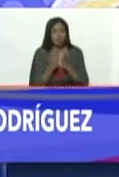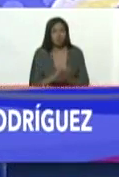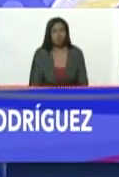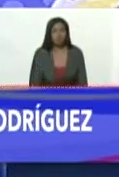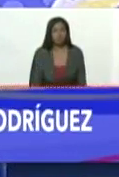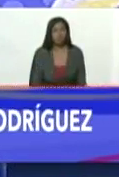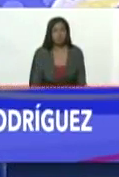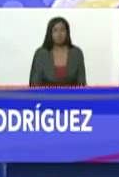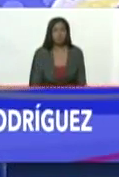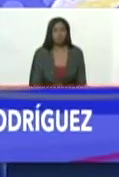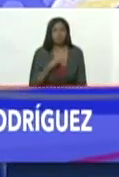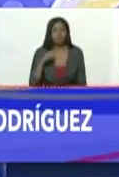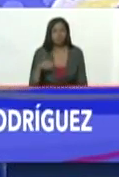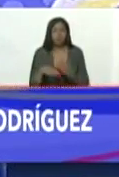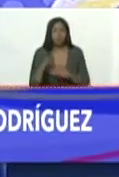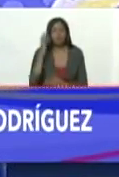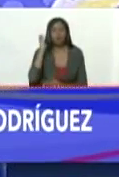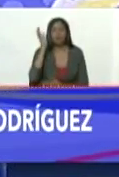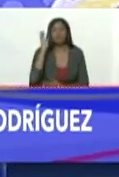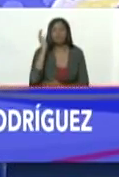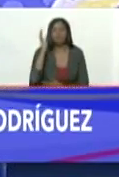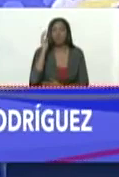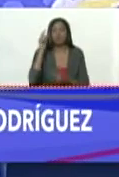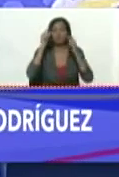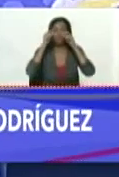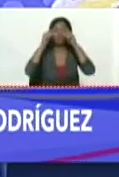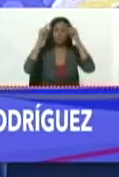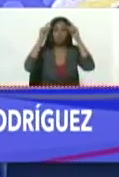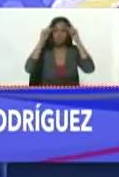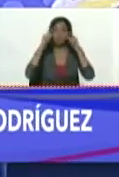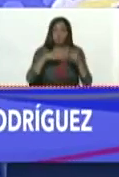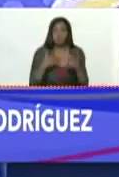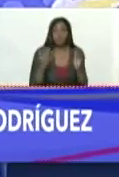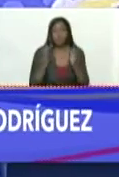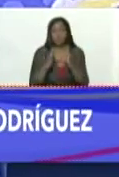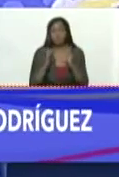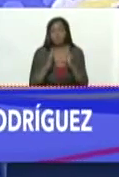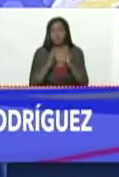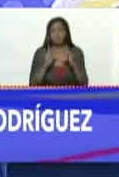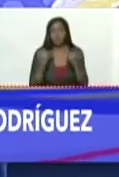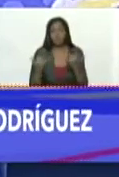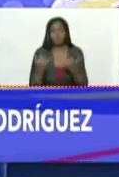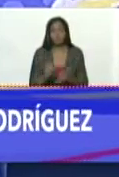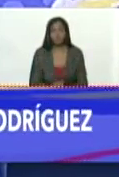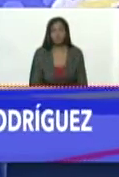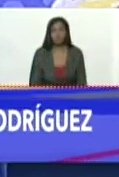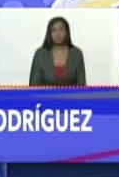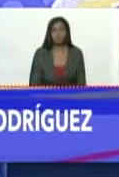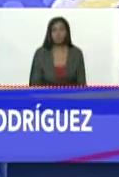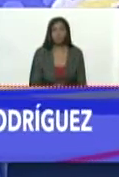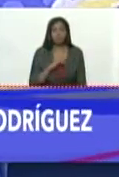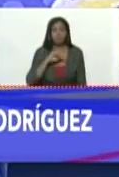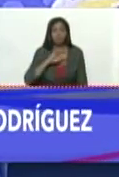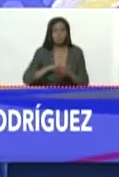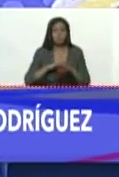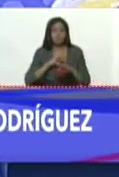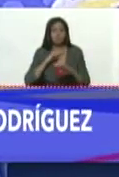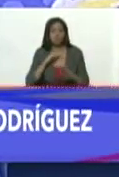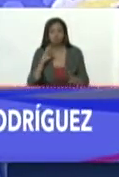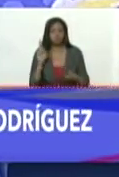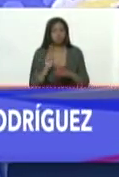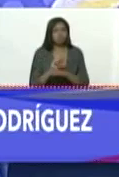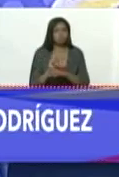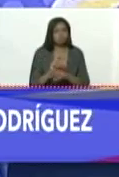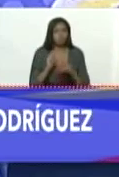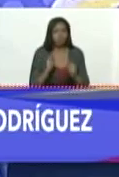estamos en el foro Simón Rodríguez. Quiero hacer un pase porque estamos acelerando